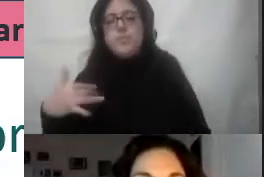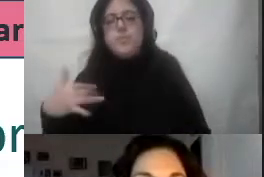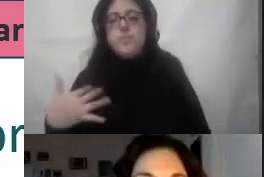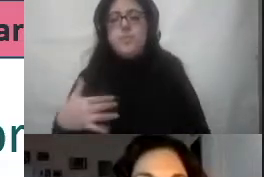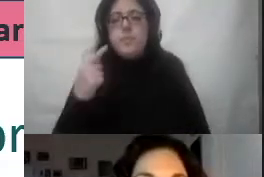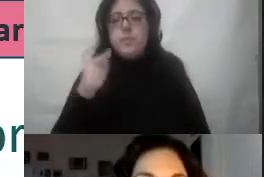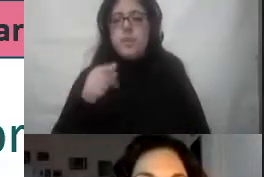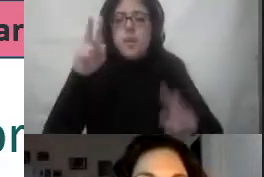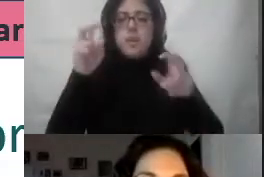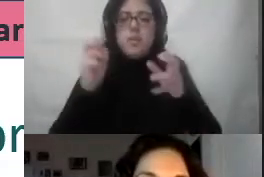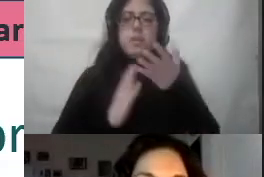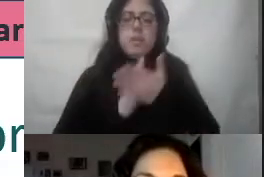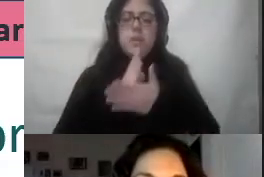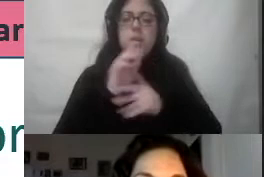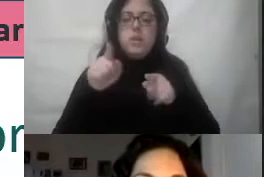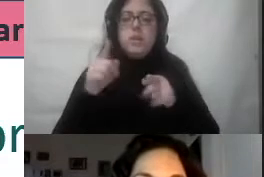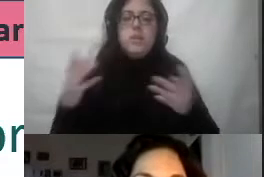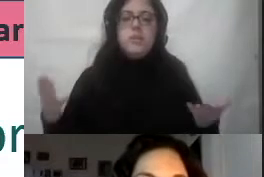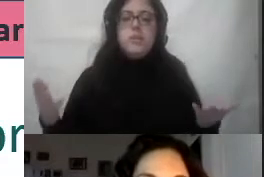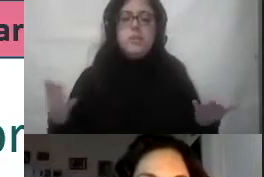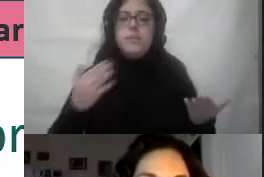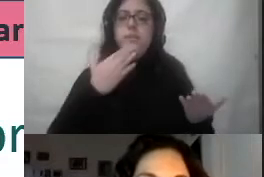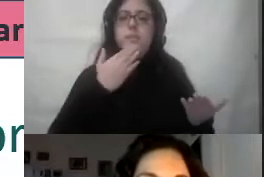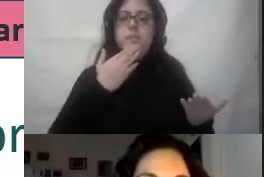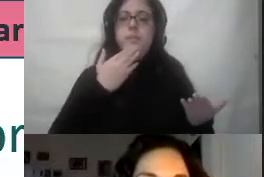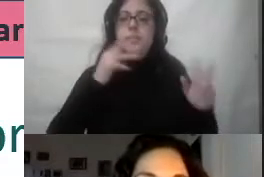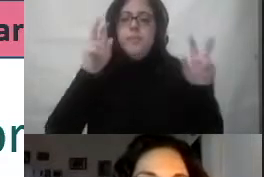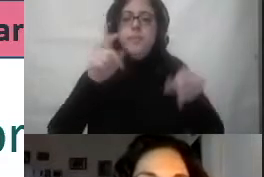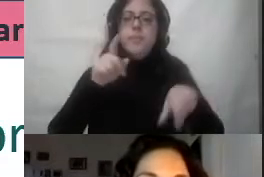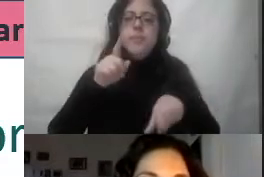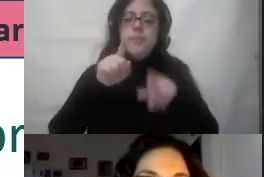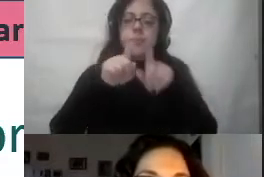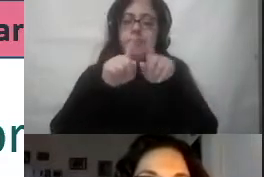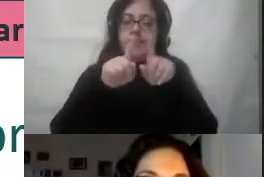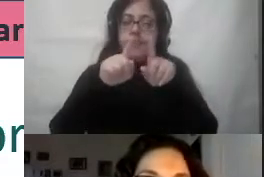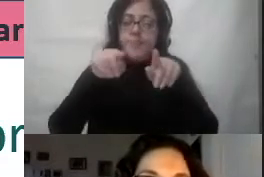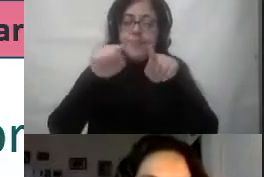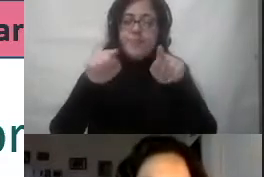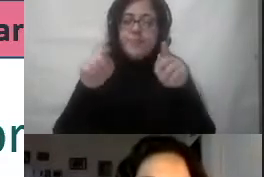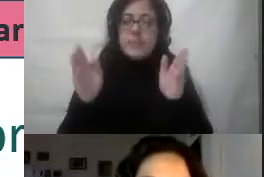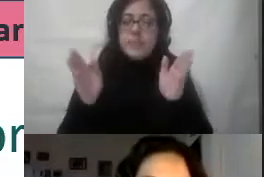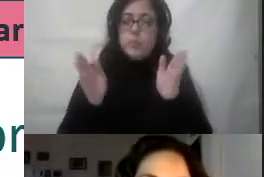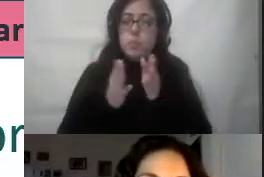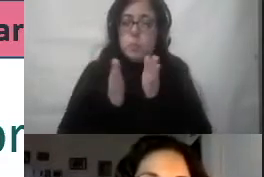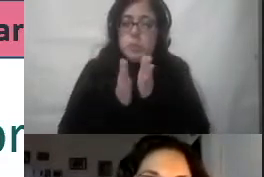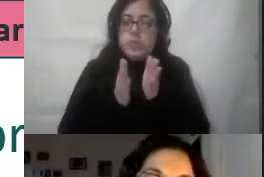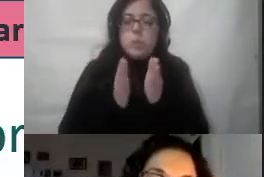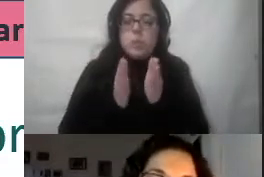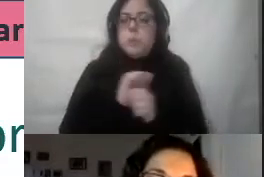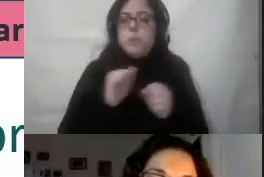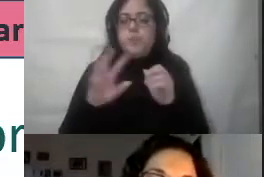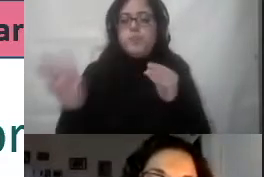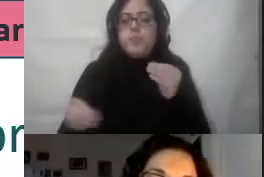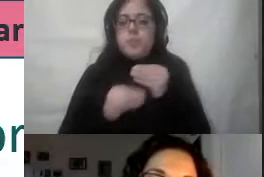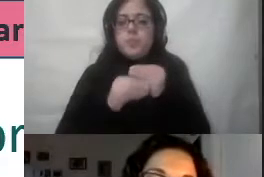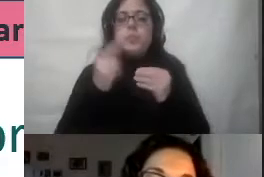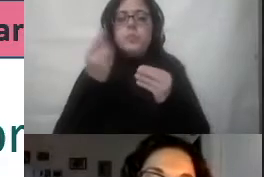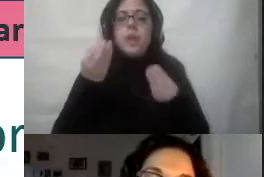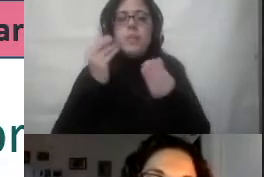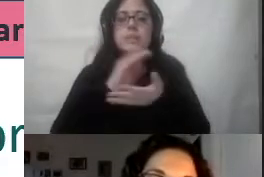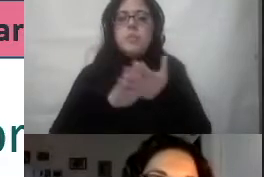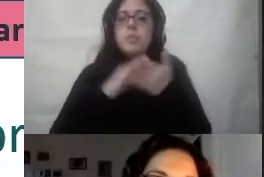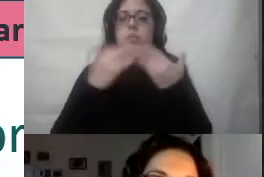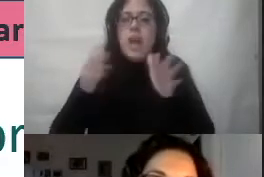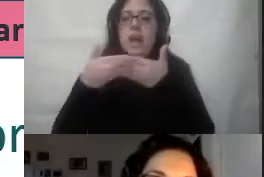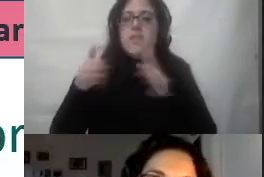al inicio, que, bueno, por temas de espacio no lo pusimos acá nomás, pero es, ¿por qué, si el liberalismo ya había